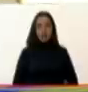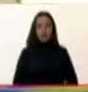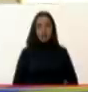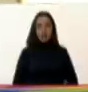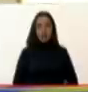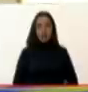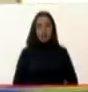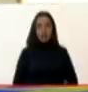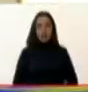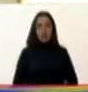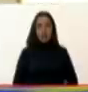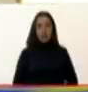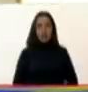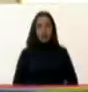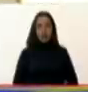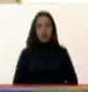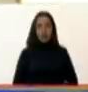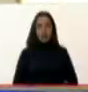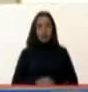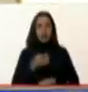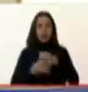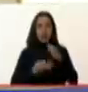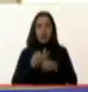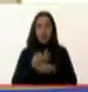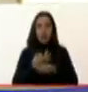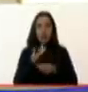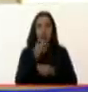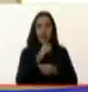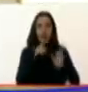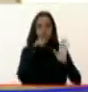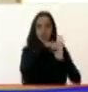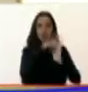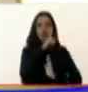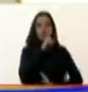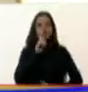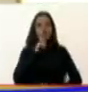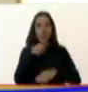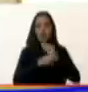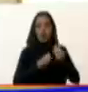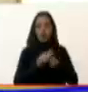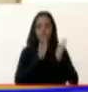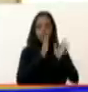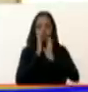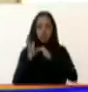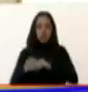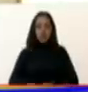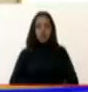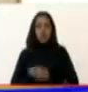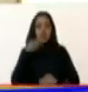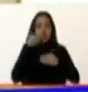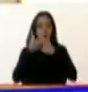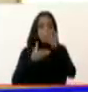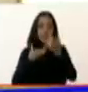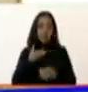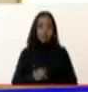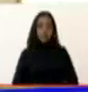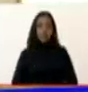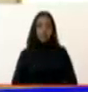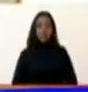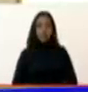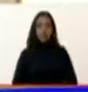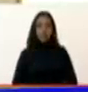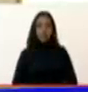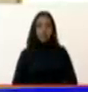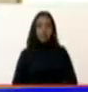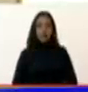Tú, arriba. Ra, Ruptura. Y la consigna era